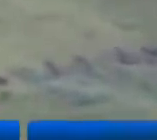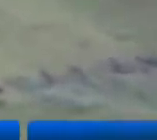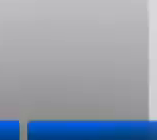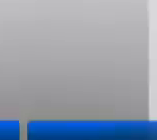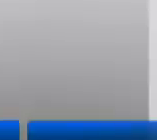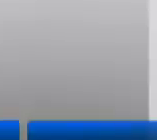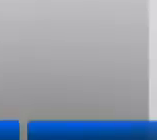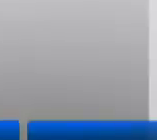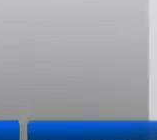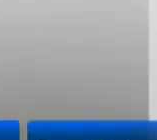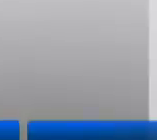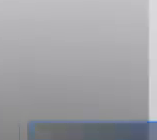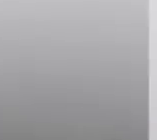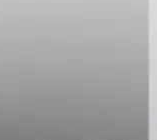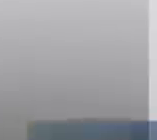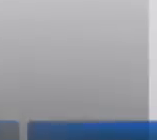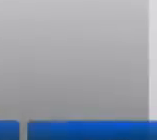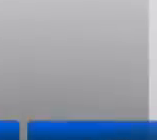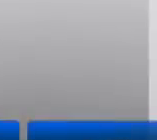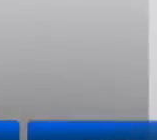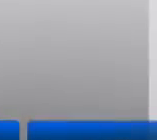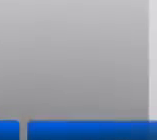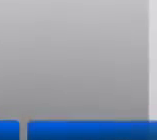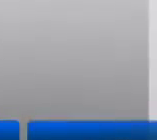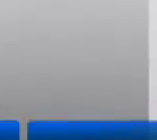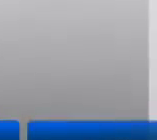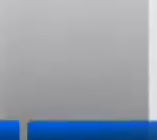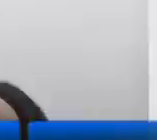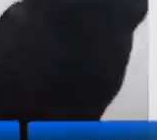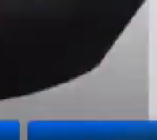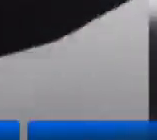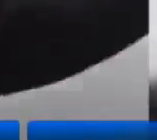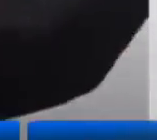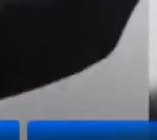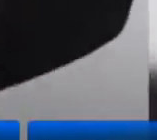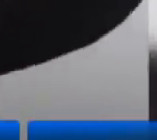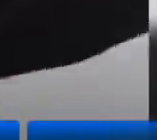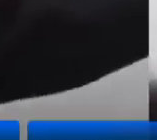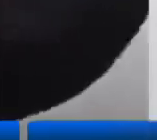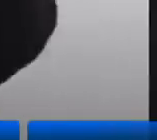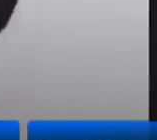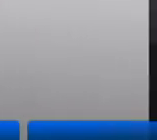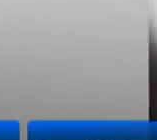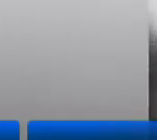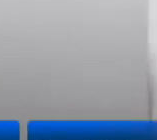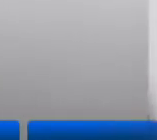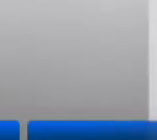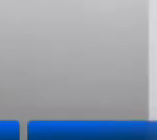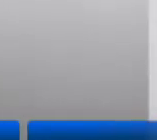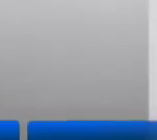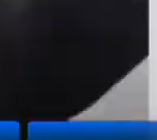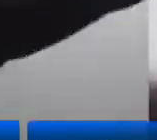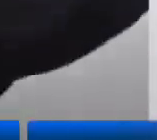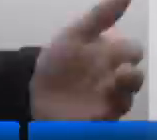extinción. Este ejemplo es de compromiso, pero compromiso de la gente, de nuestros compañeros, de nuestros amigos